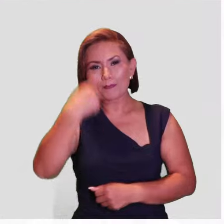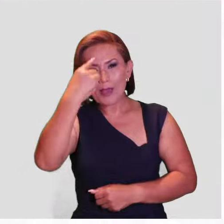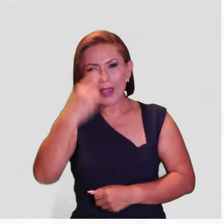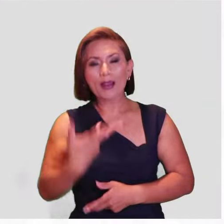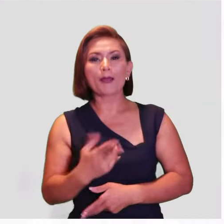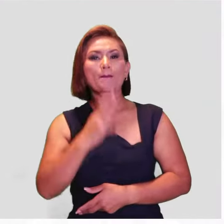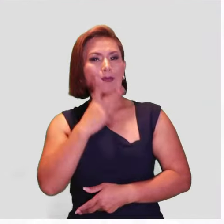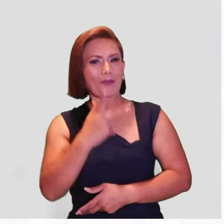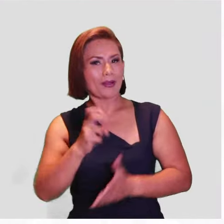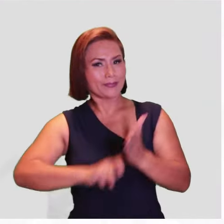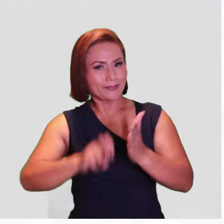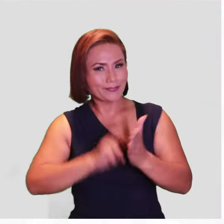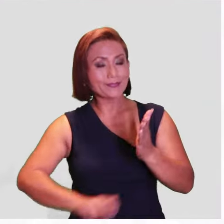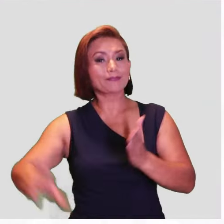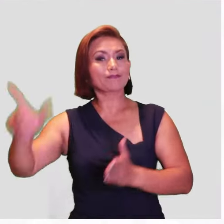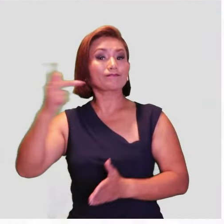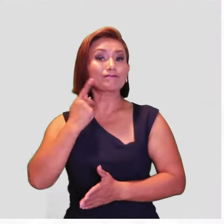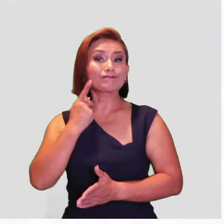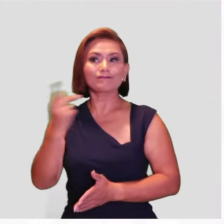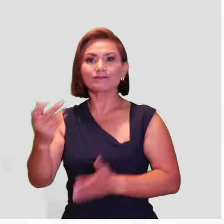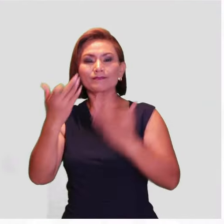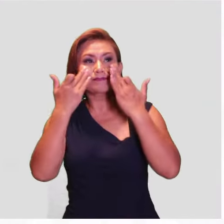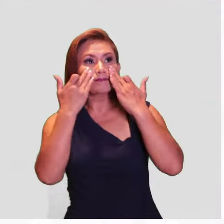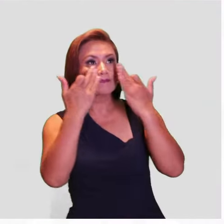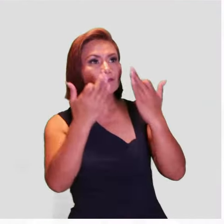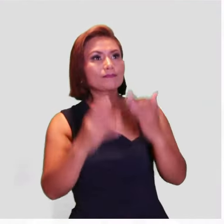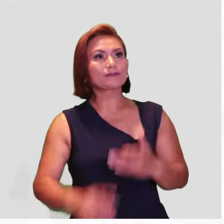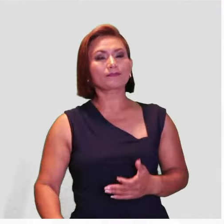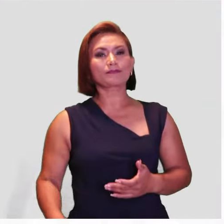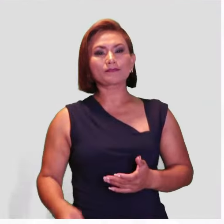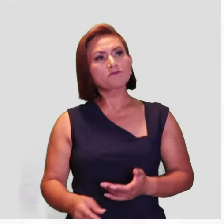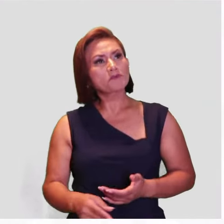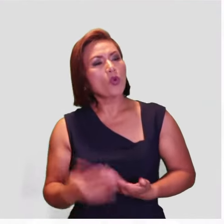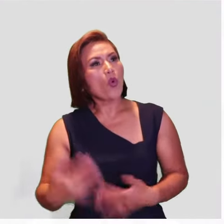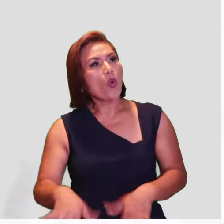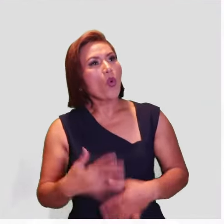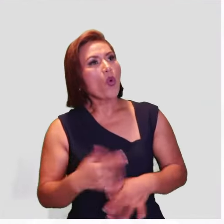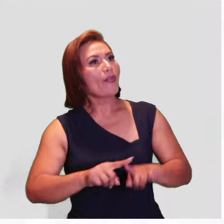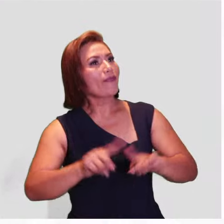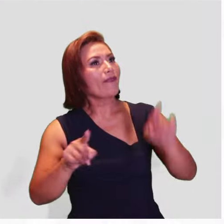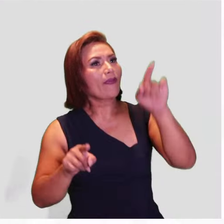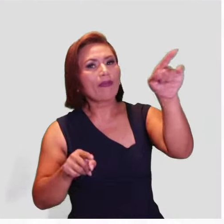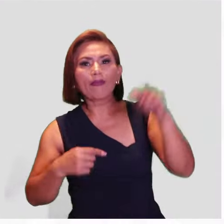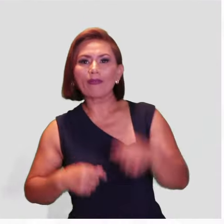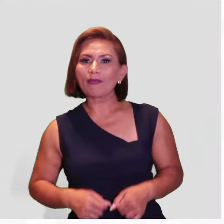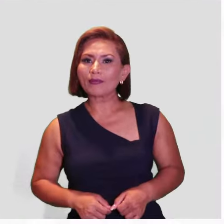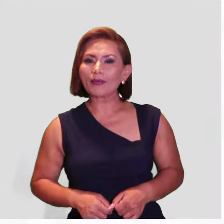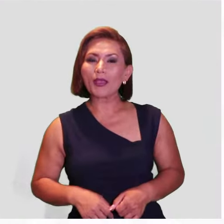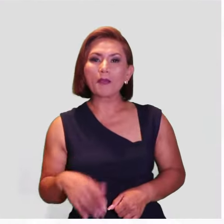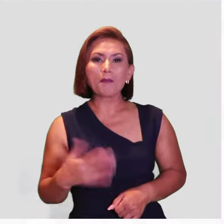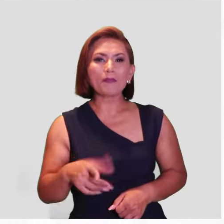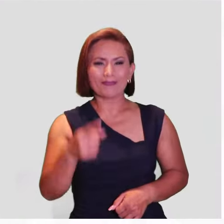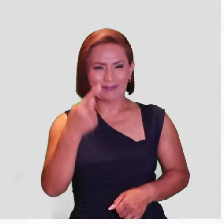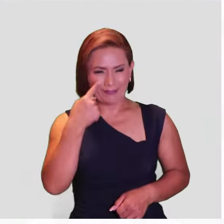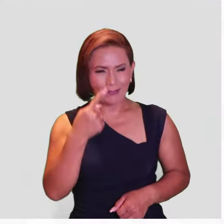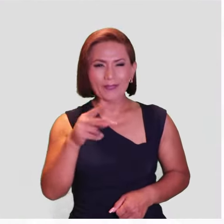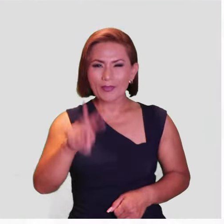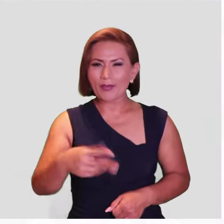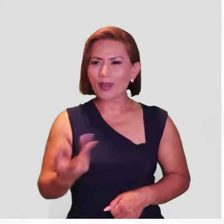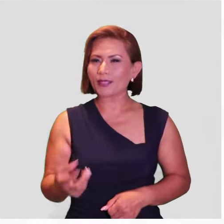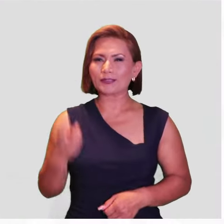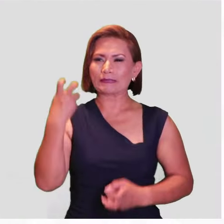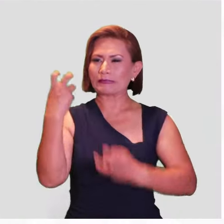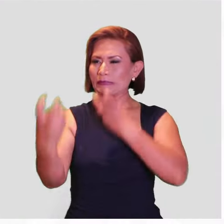y que vean a la clase política los gobernados y las gobernadas de forma distinta. Porque vieran qué calificativos